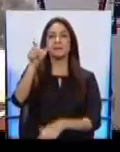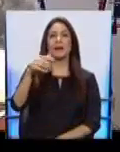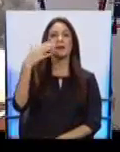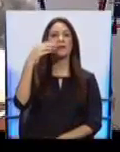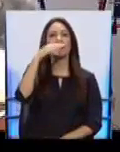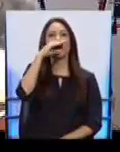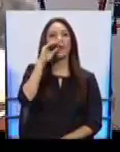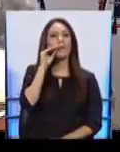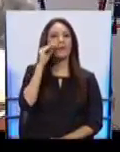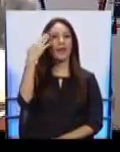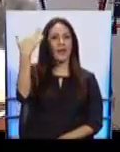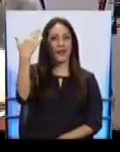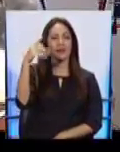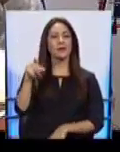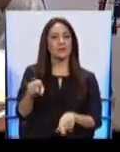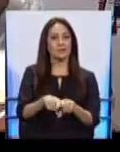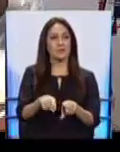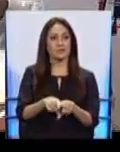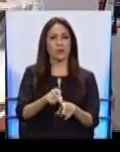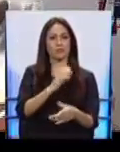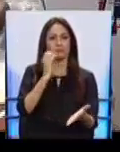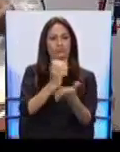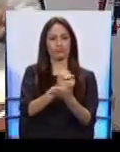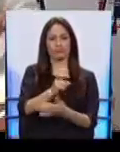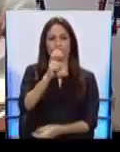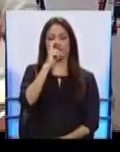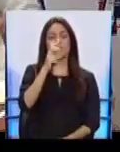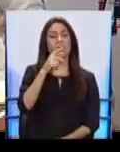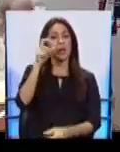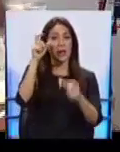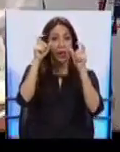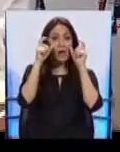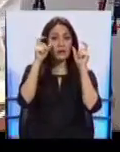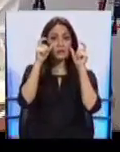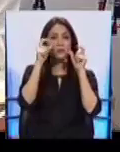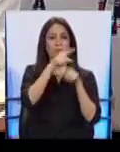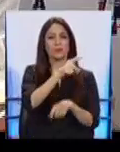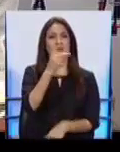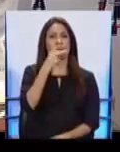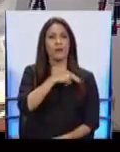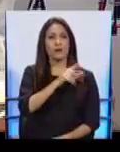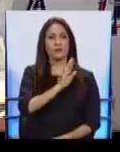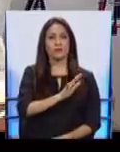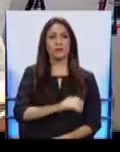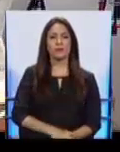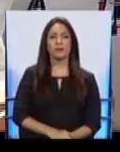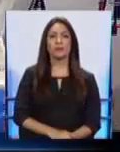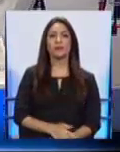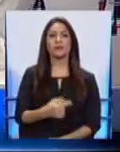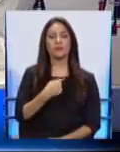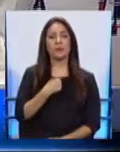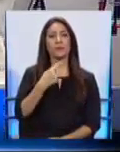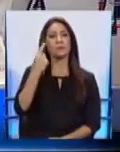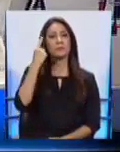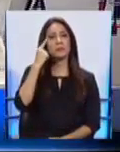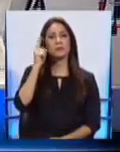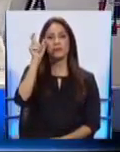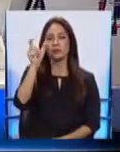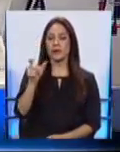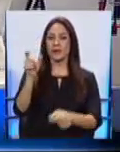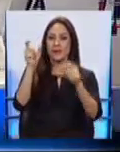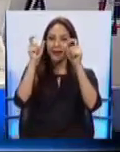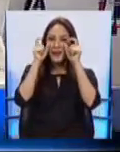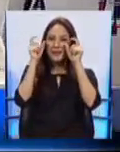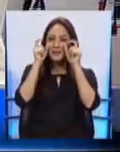Guayaquil, Jaime Nebot, quien ha sido tajante indicando que Guillermo Lasso es falso. Yo creía haber conocido al verdadero